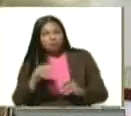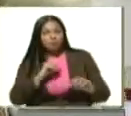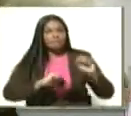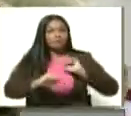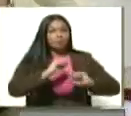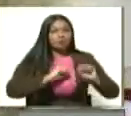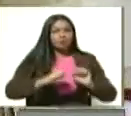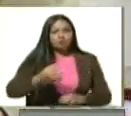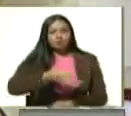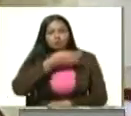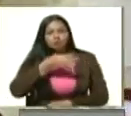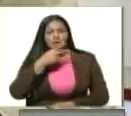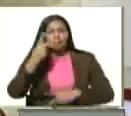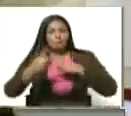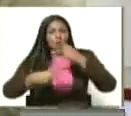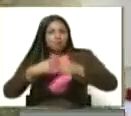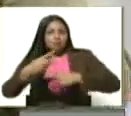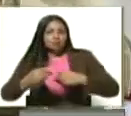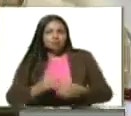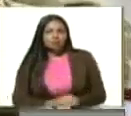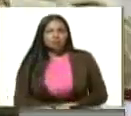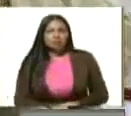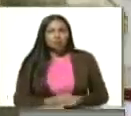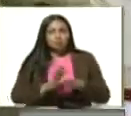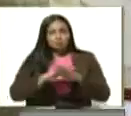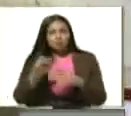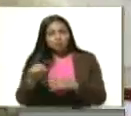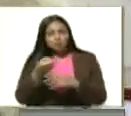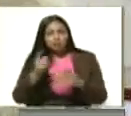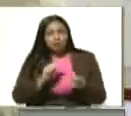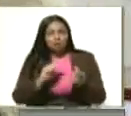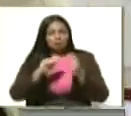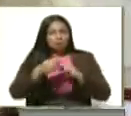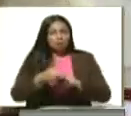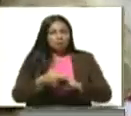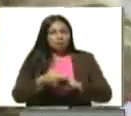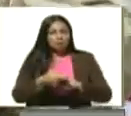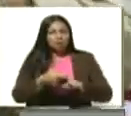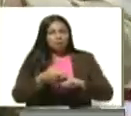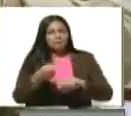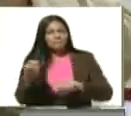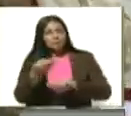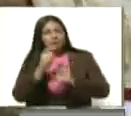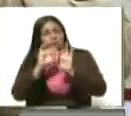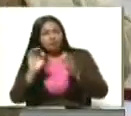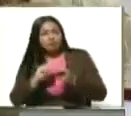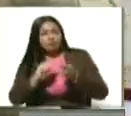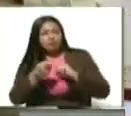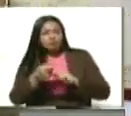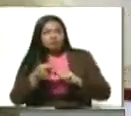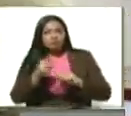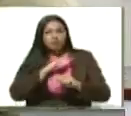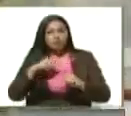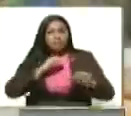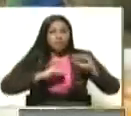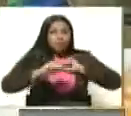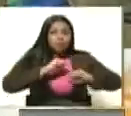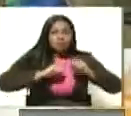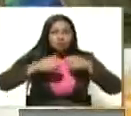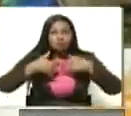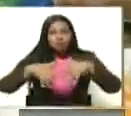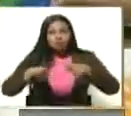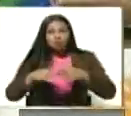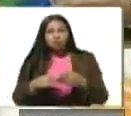movimiento social político. ¿Por qué? Porque buscamos la transformación. Buscamos la transformación por medio de la movilización, una